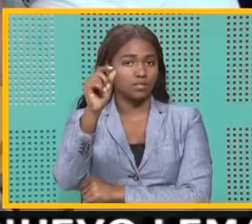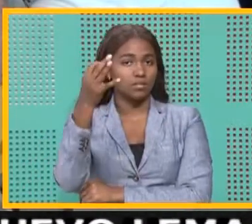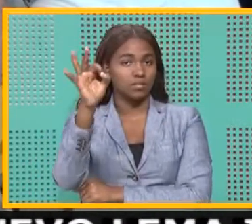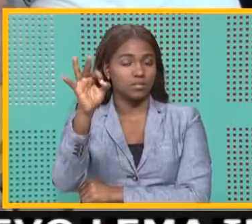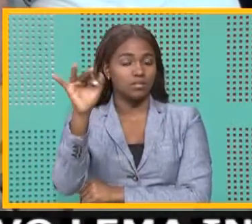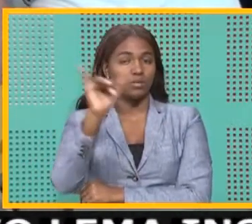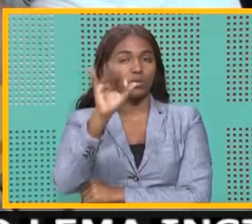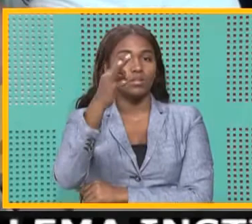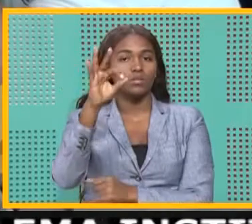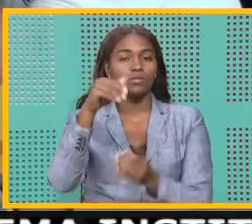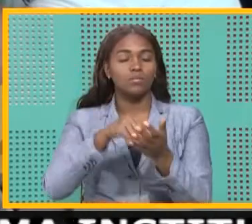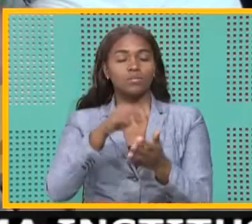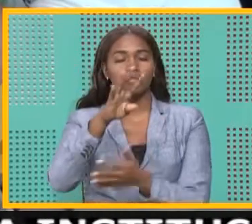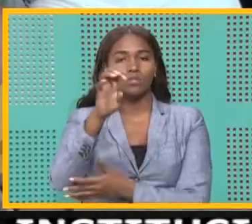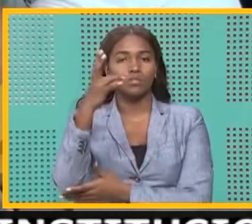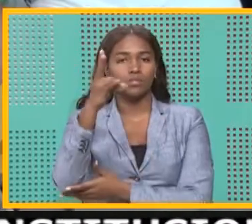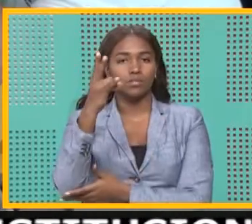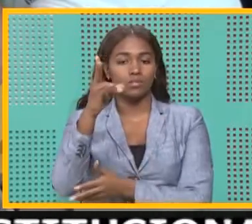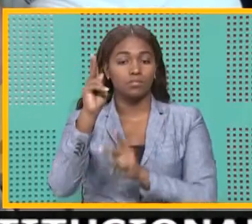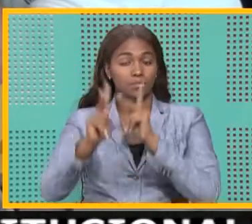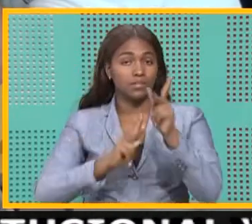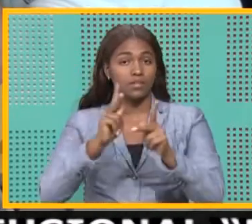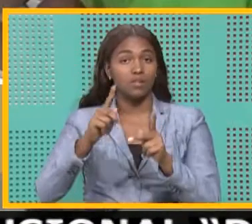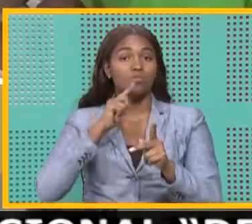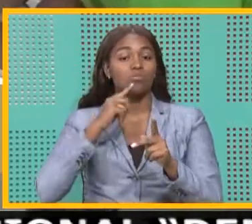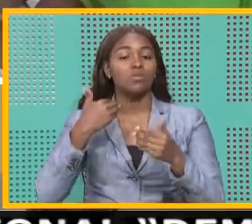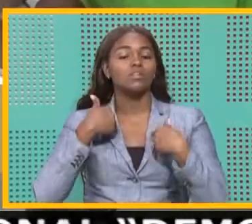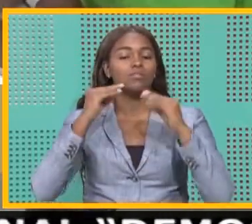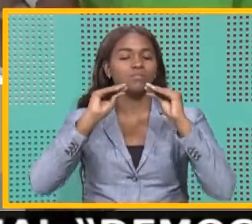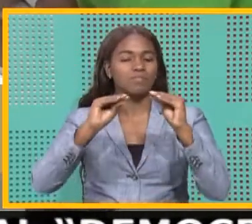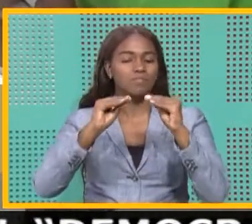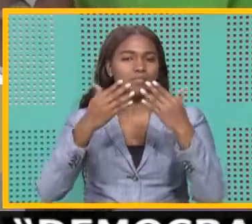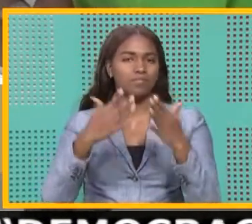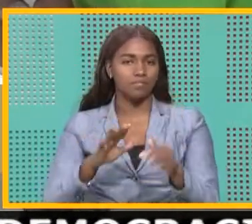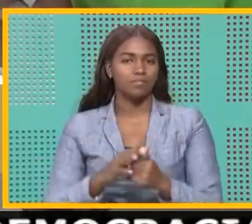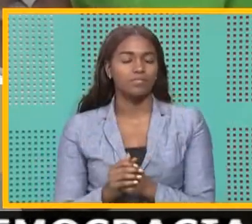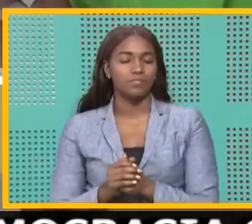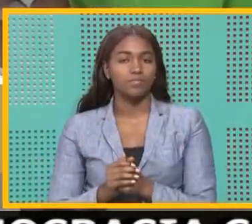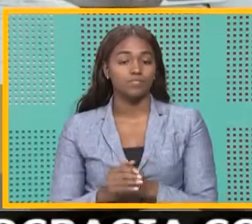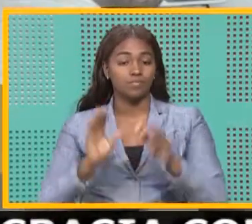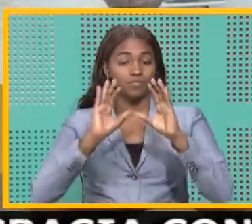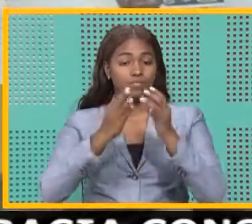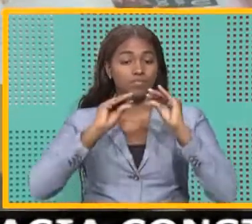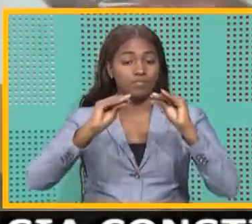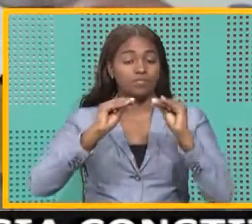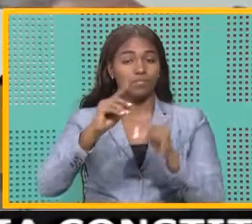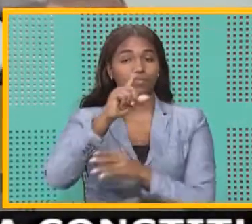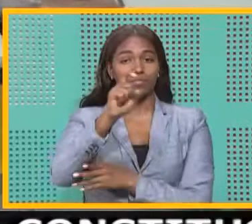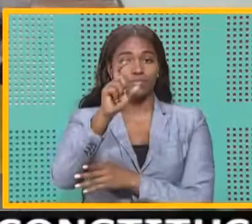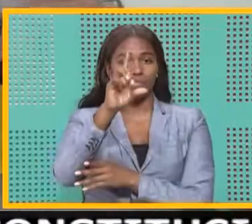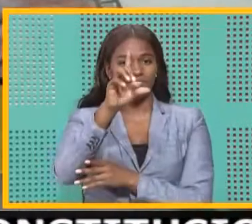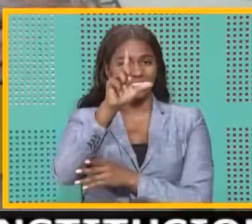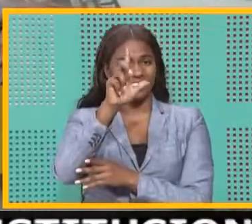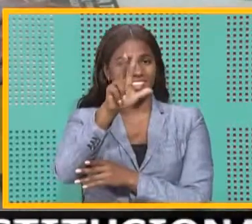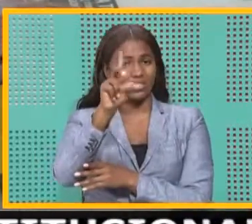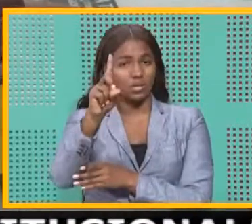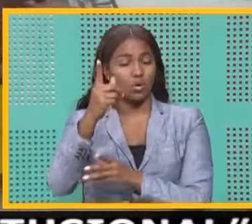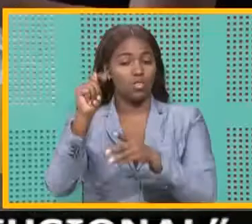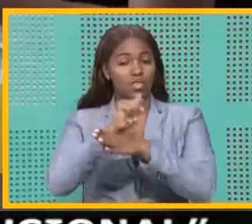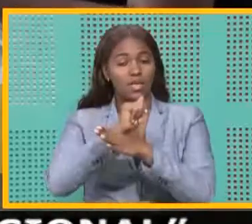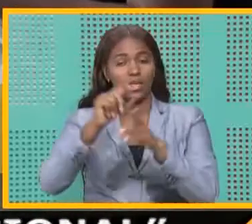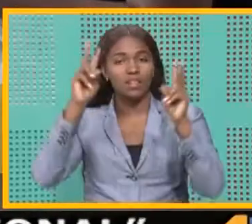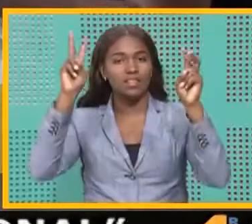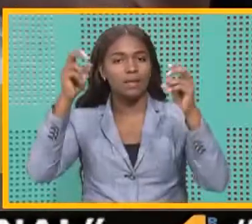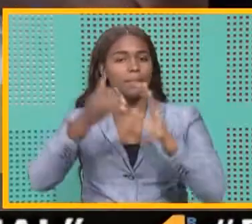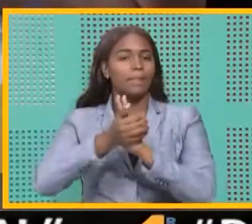y 19.417 personas fueron capacitadas. Se impartieron 181 charlas y talleres sobre temas